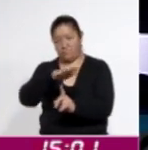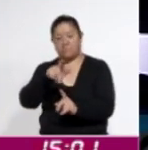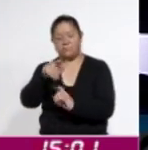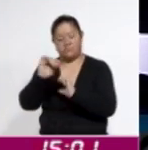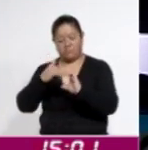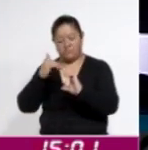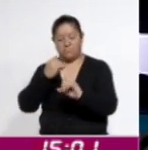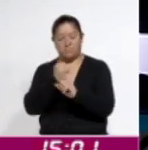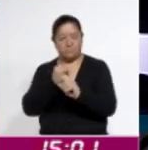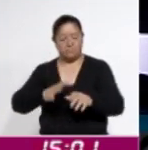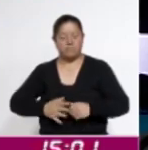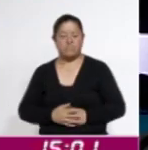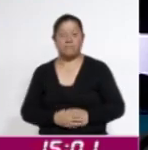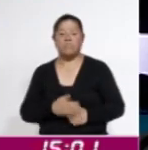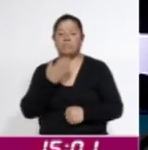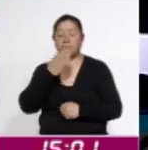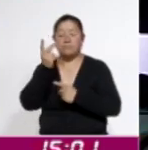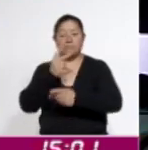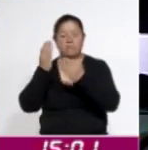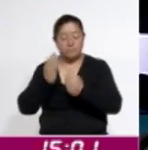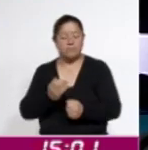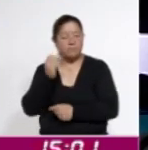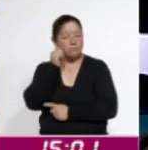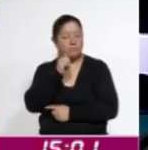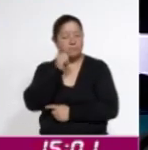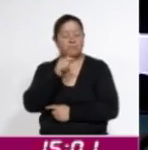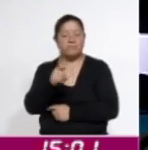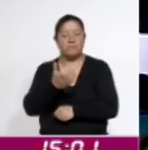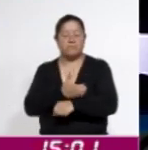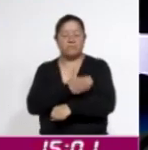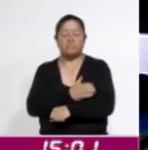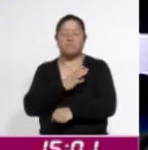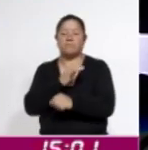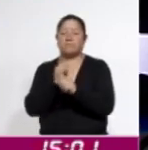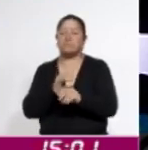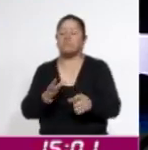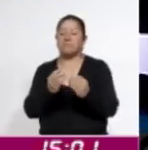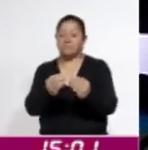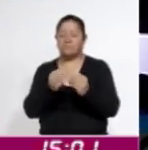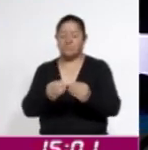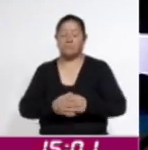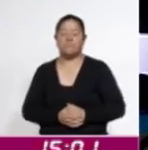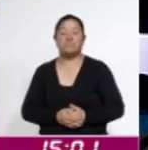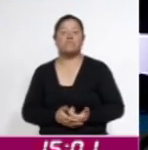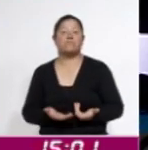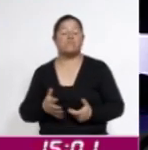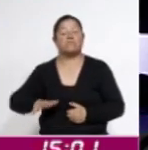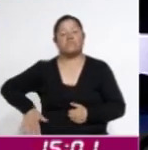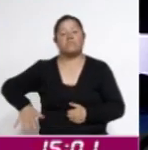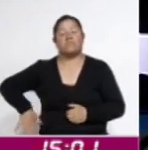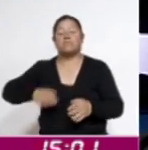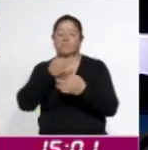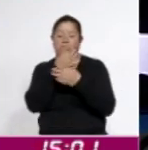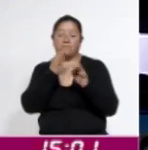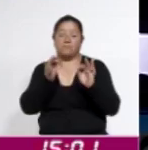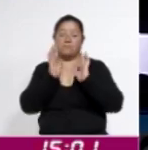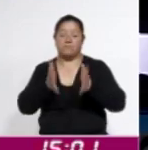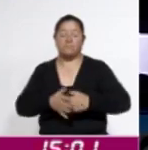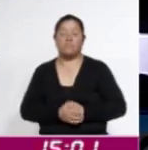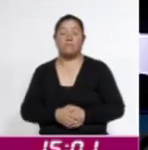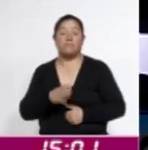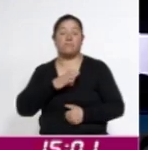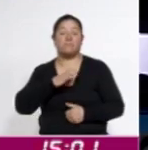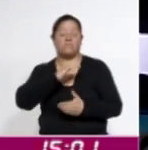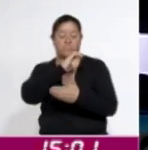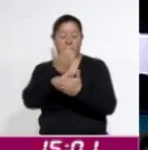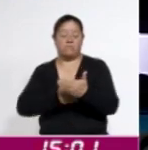pueda. Bienvenidos como siempre, quédese con nosotros. Le tenemos mucha información, como ya le adelantamos. Hay un convenio